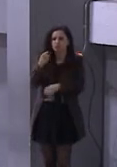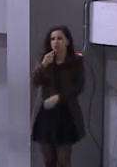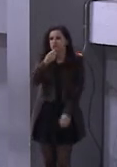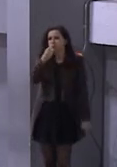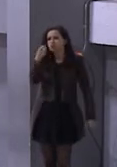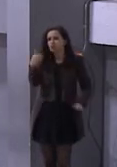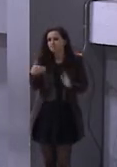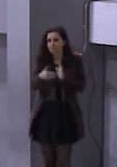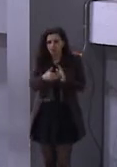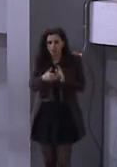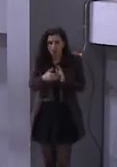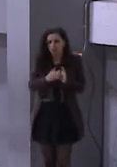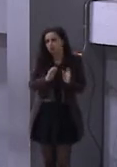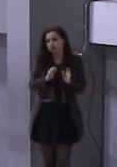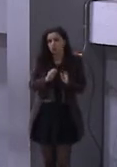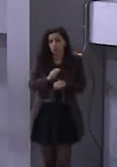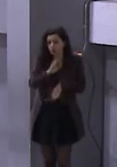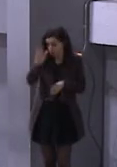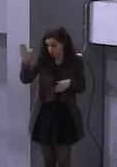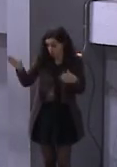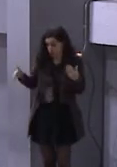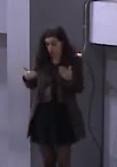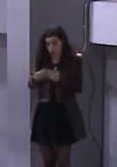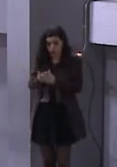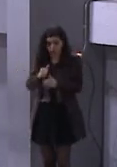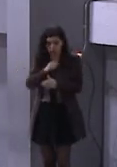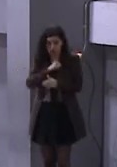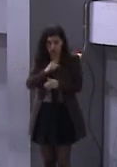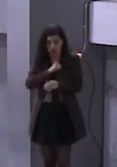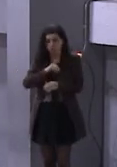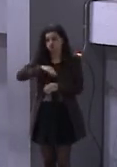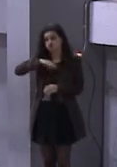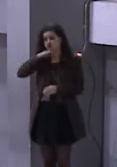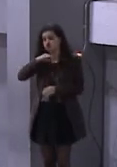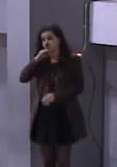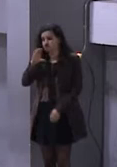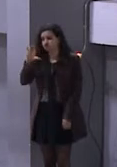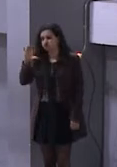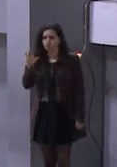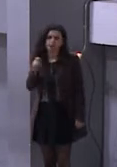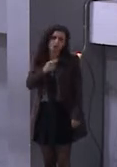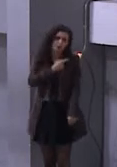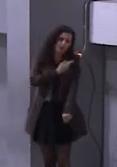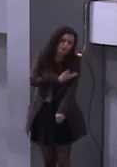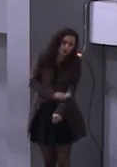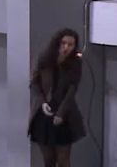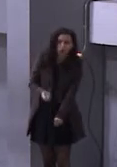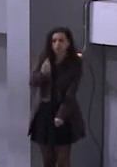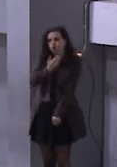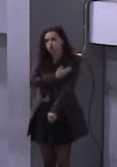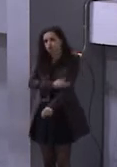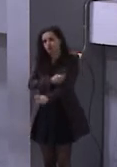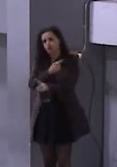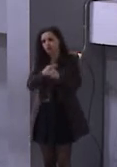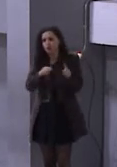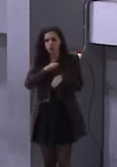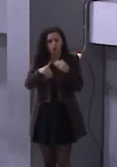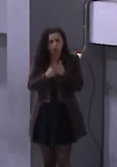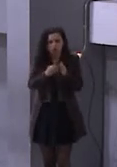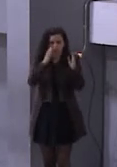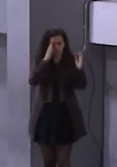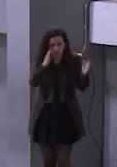100,000 pesos, o sea, no todas tienen las mismas condiciones económicas, 1,000,000 pesos, 1,500,000, pero a todas las atendimos